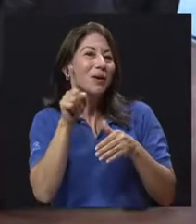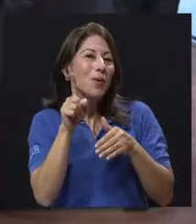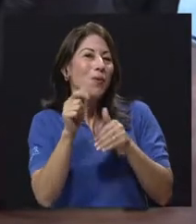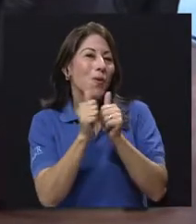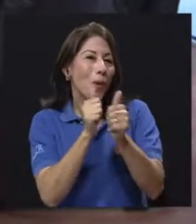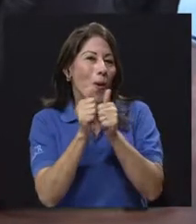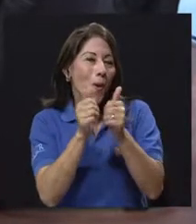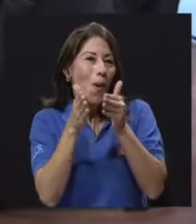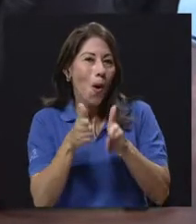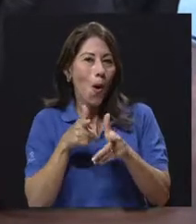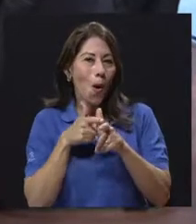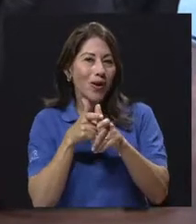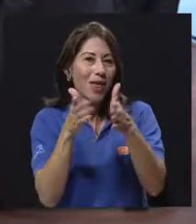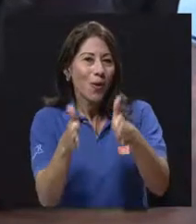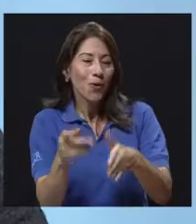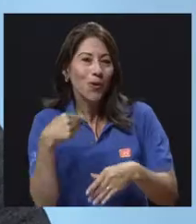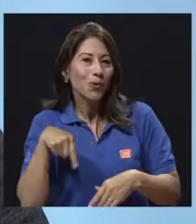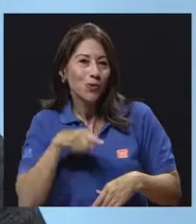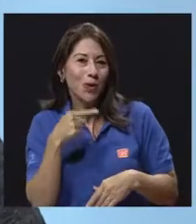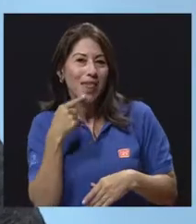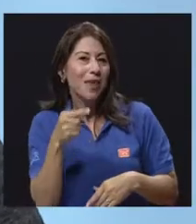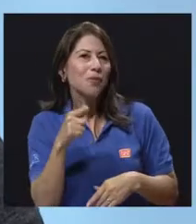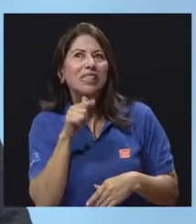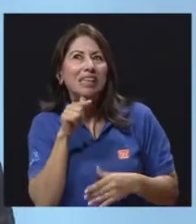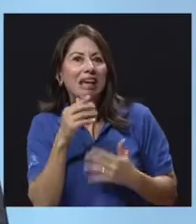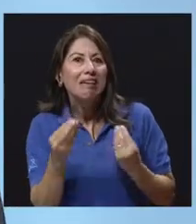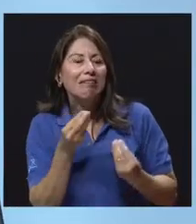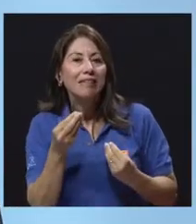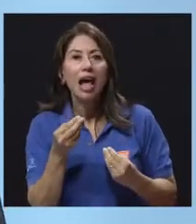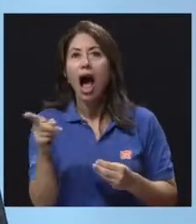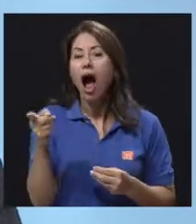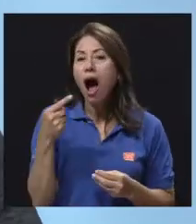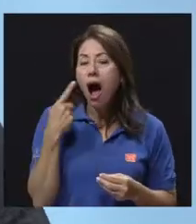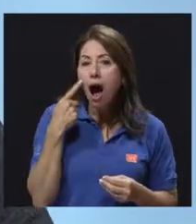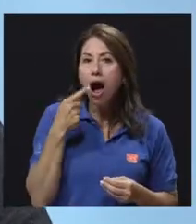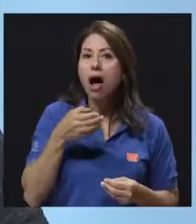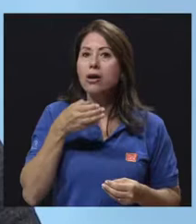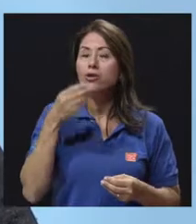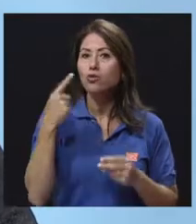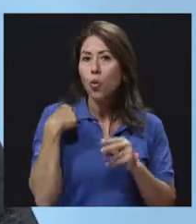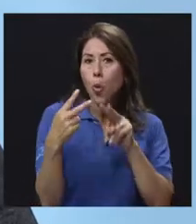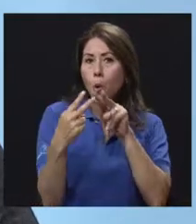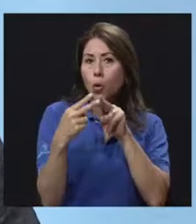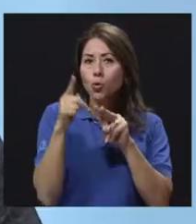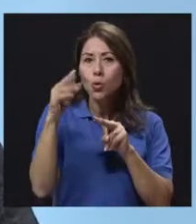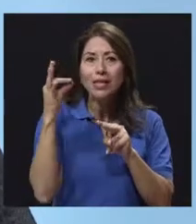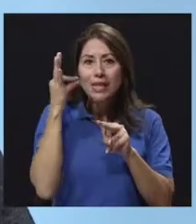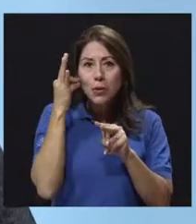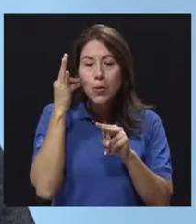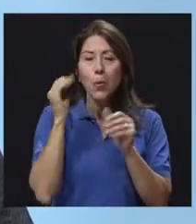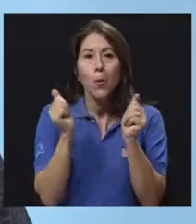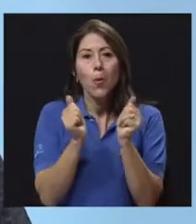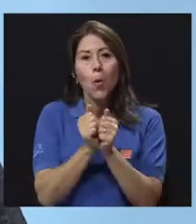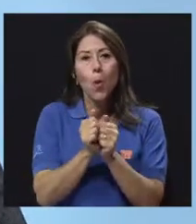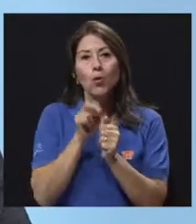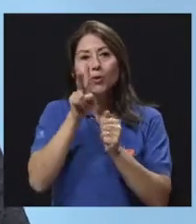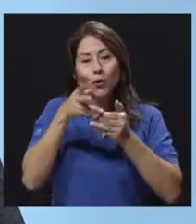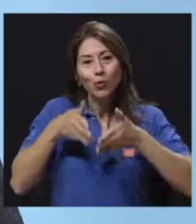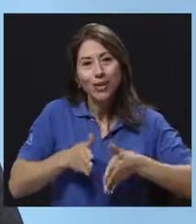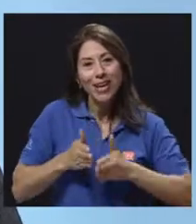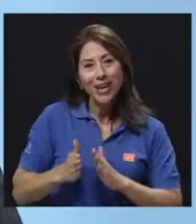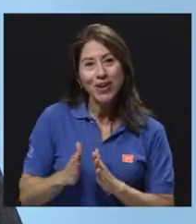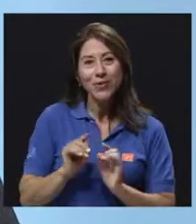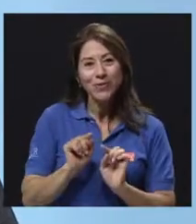pedimos como consejo, ¿verdad? Como quién, y entonces nos dice, mira, yo conozco una señora que además va con los dos hijos, ¿verdad? Sí. Que era como